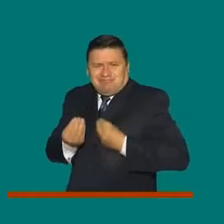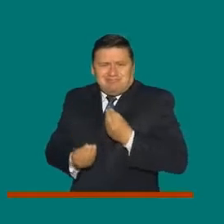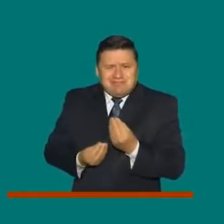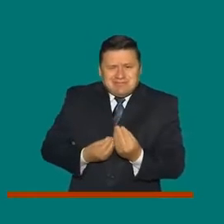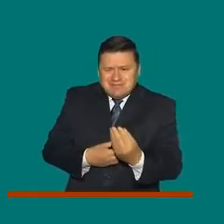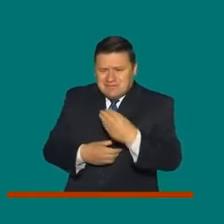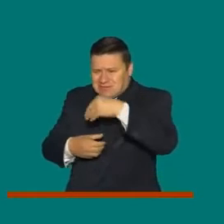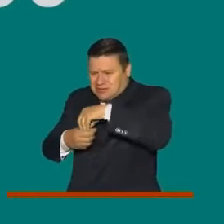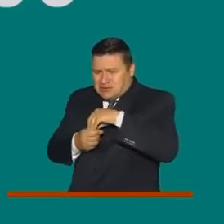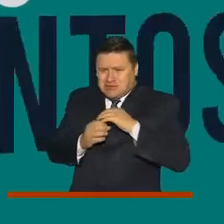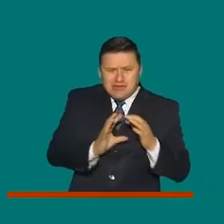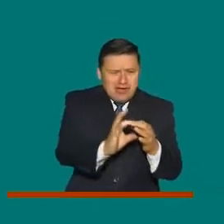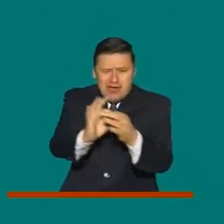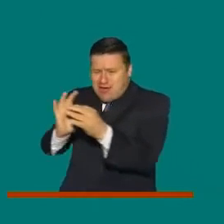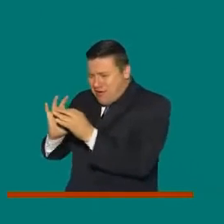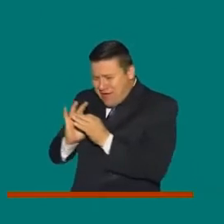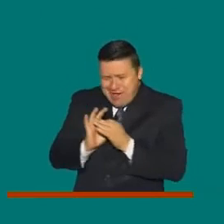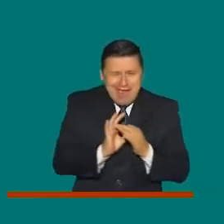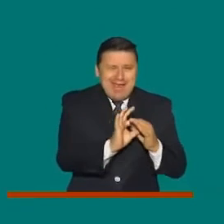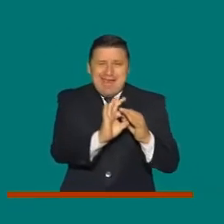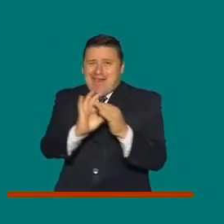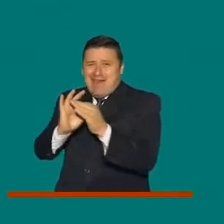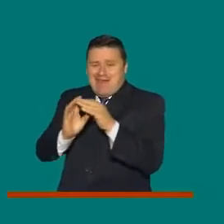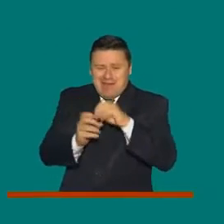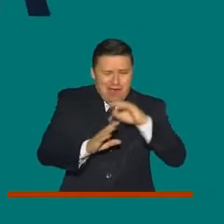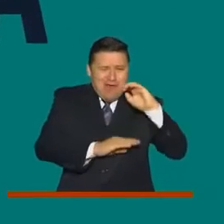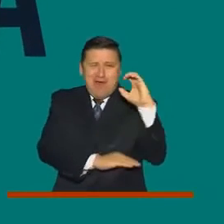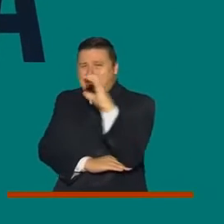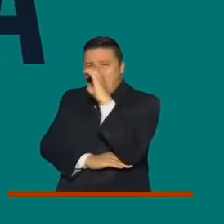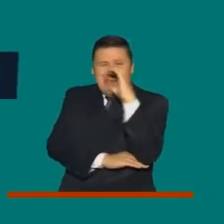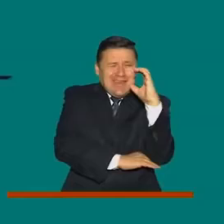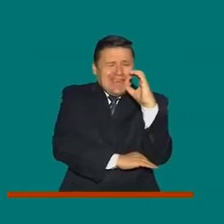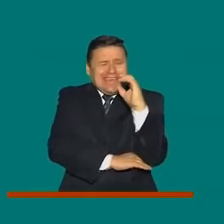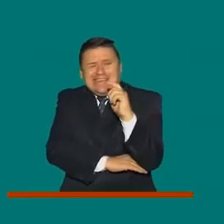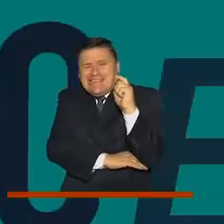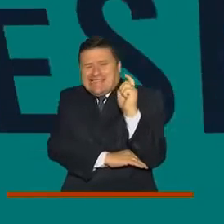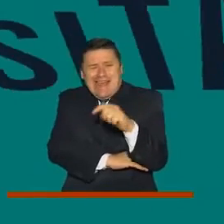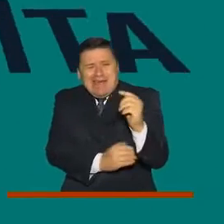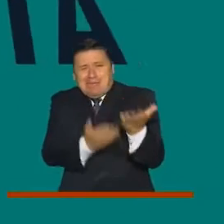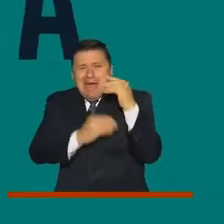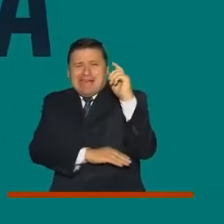estamos en esto todos juntos, es Colombia que te...